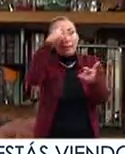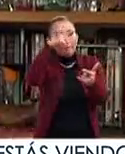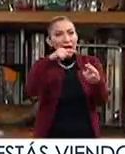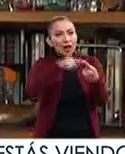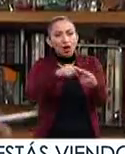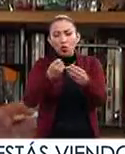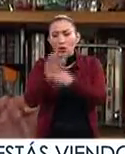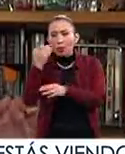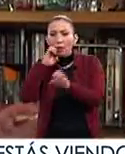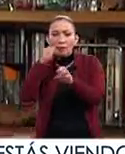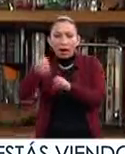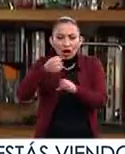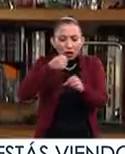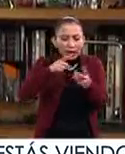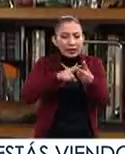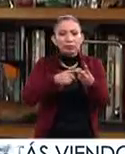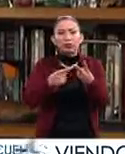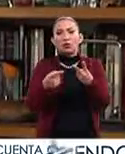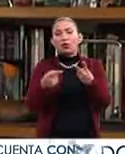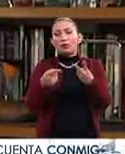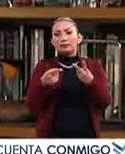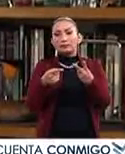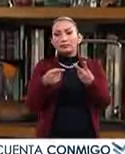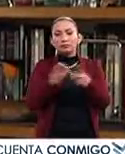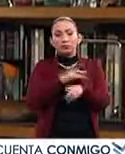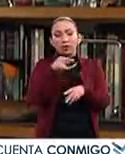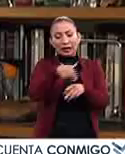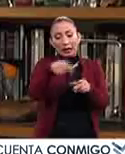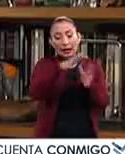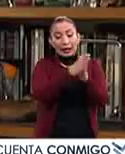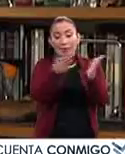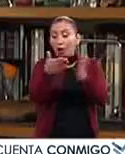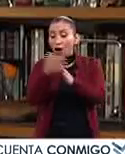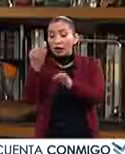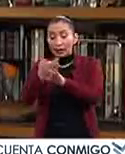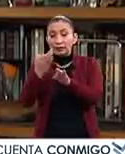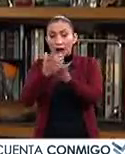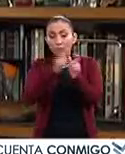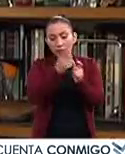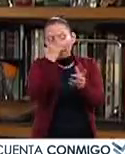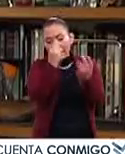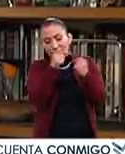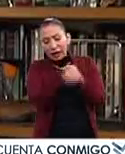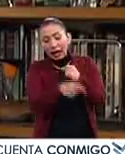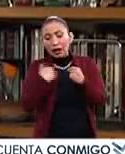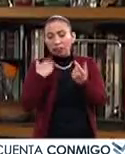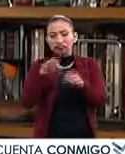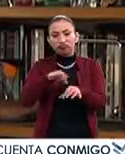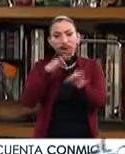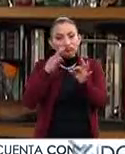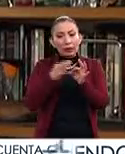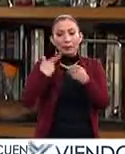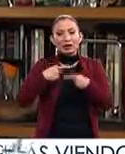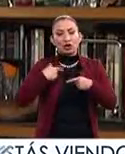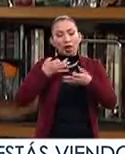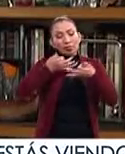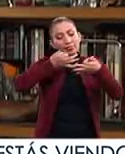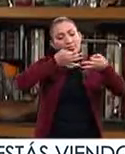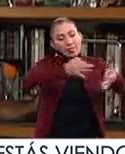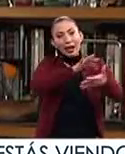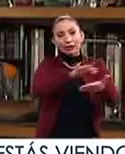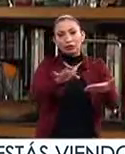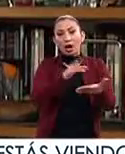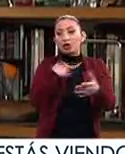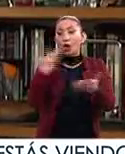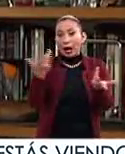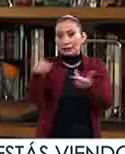y nuevo periodismo, etcétera, porque son los libros que en la brigada hemos aprendido que consolidan lectores. Okay. ¿Sí? No